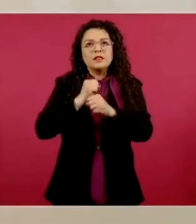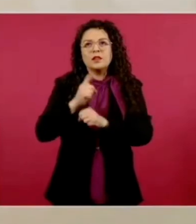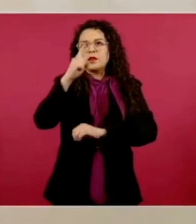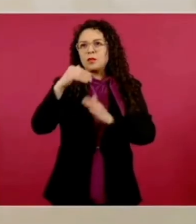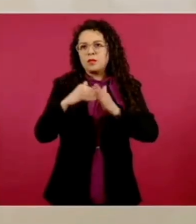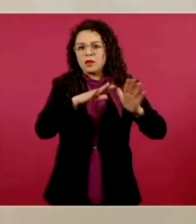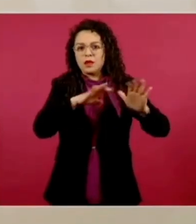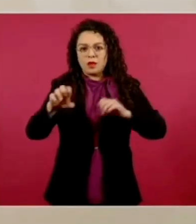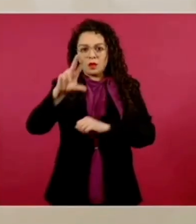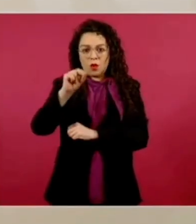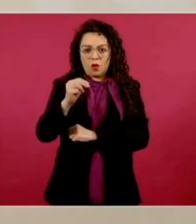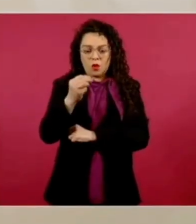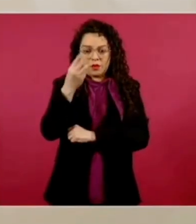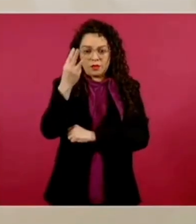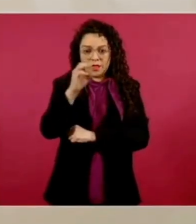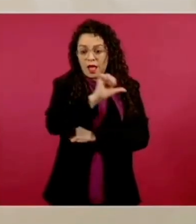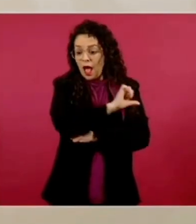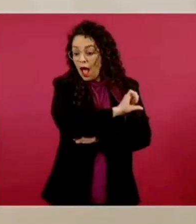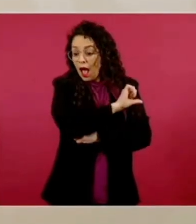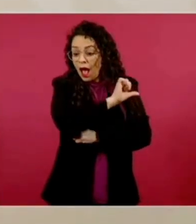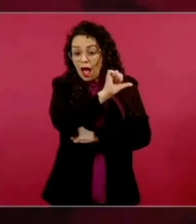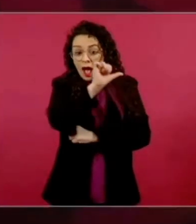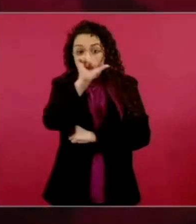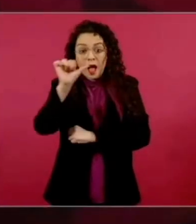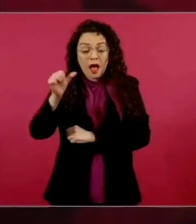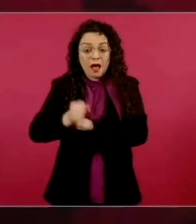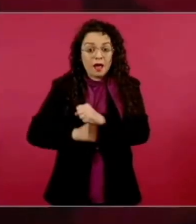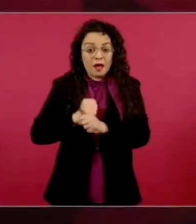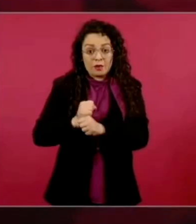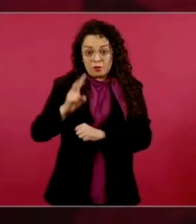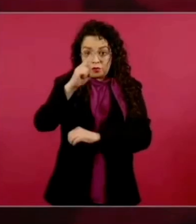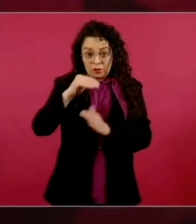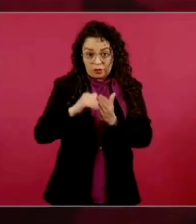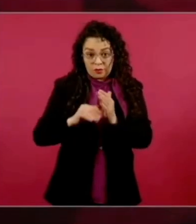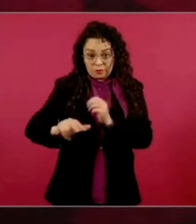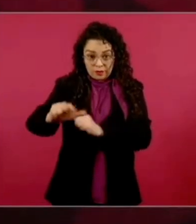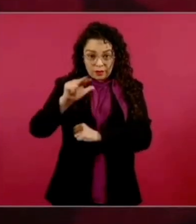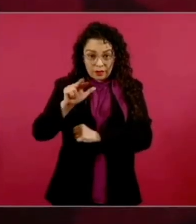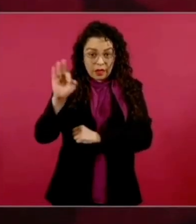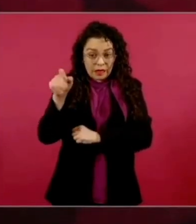1983 hasta el 2018,